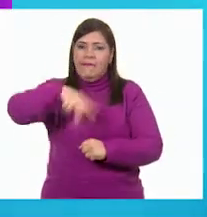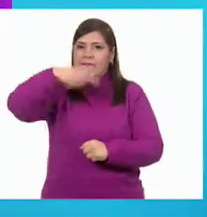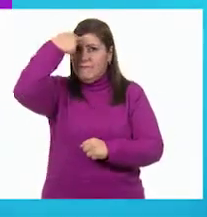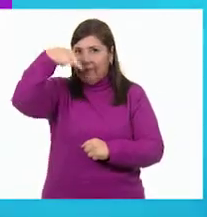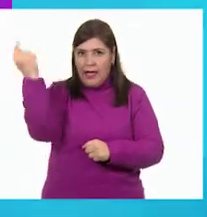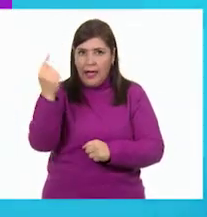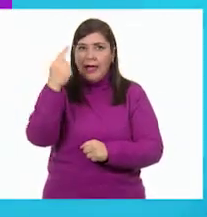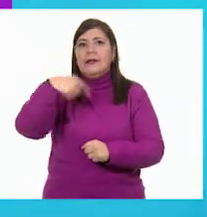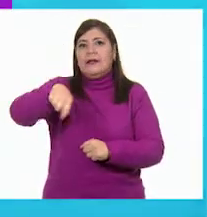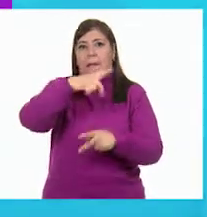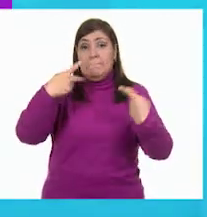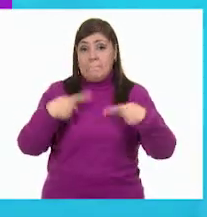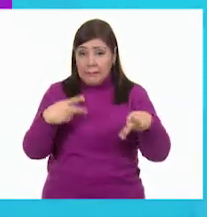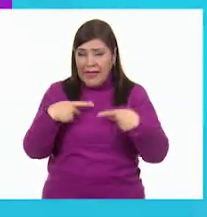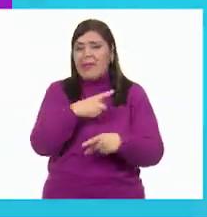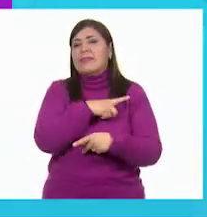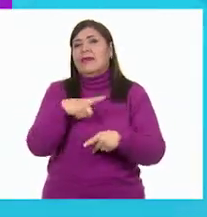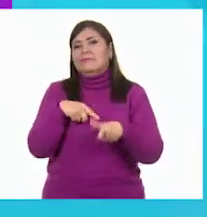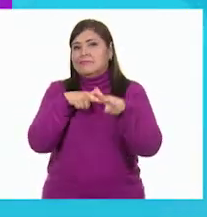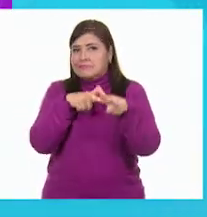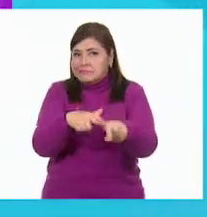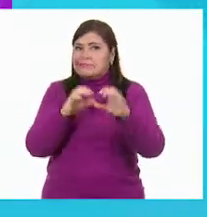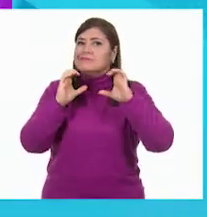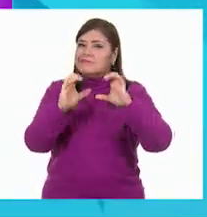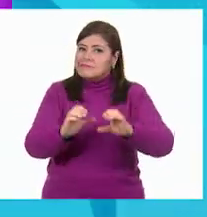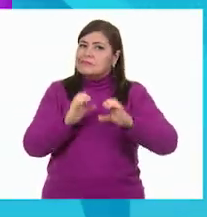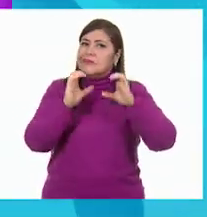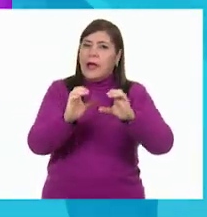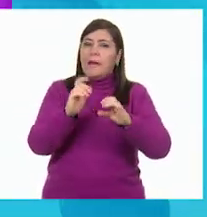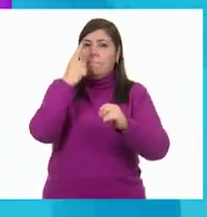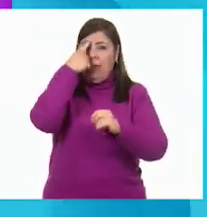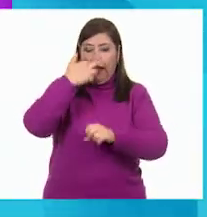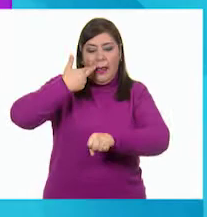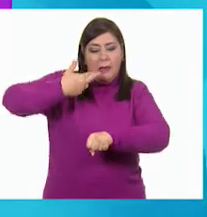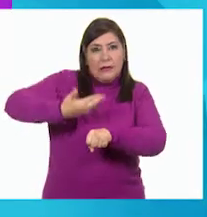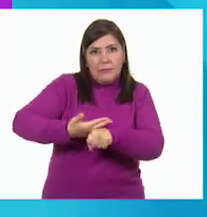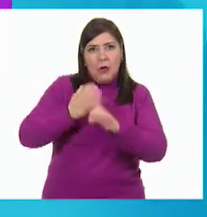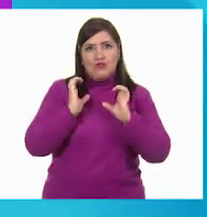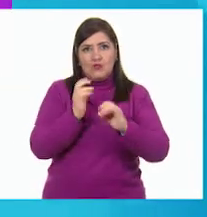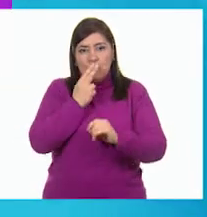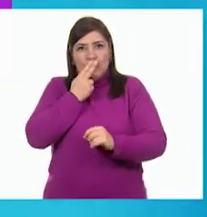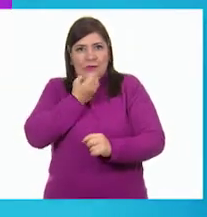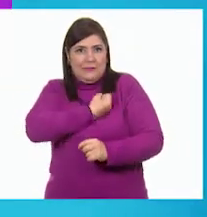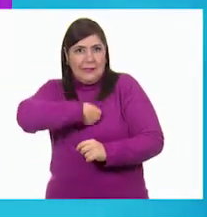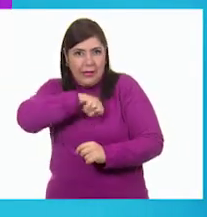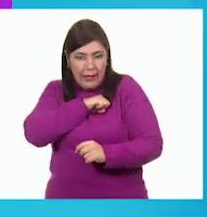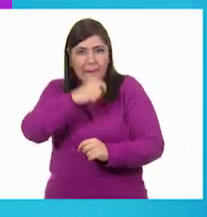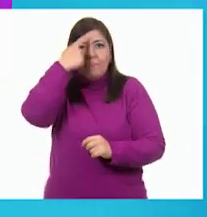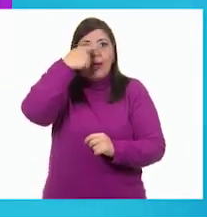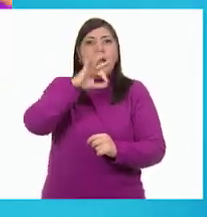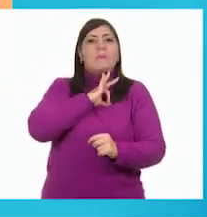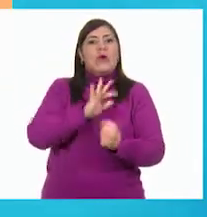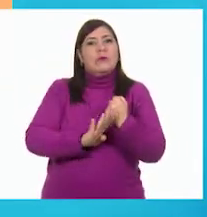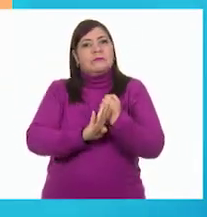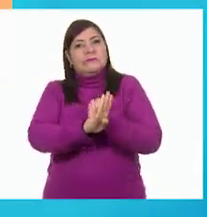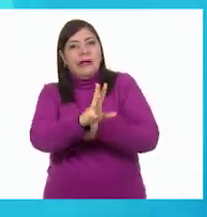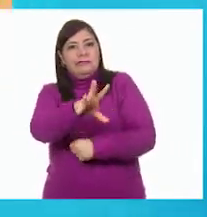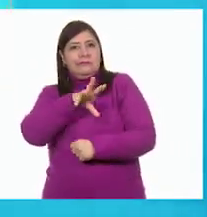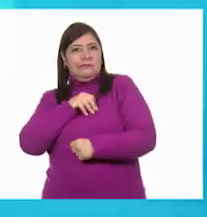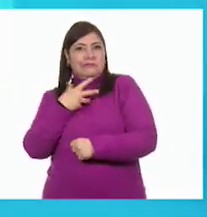personas. Por eso hay que continuar cuidándonos siguiendo las buenas prácticas que ya todos conocemos para evitar contagiarnos.